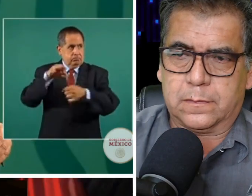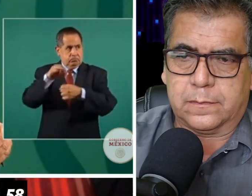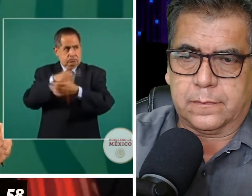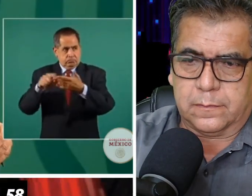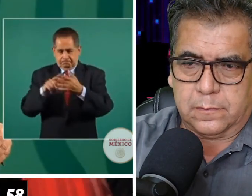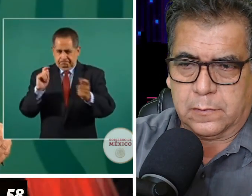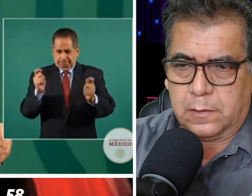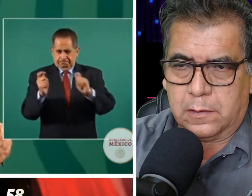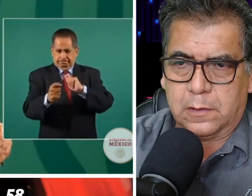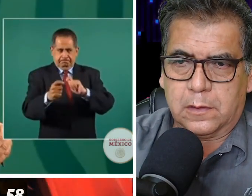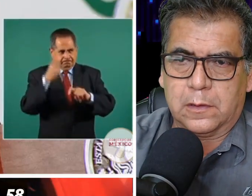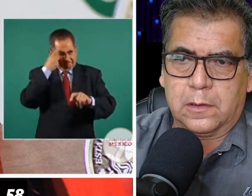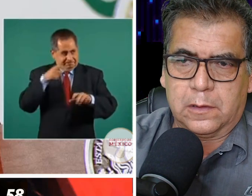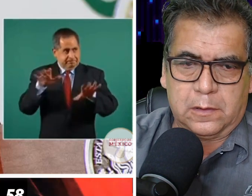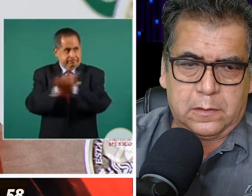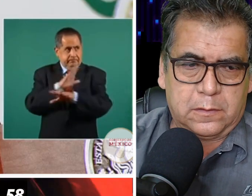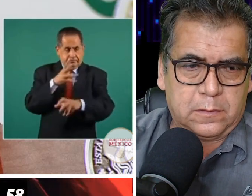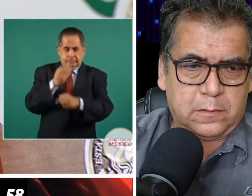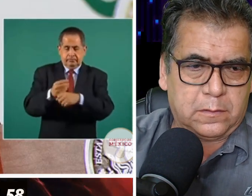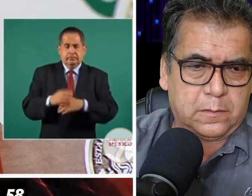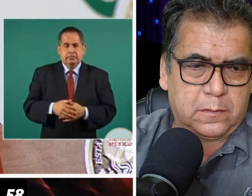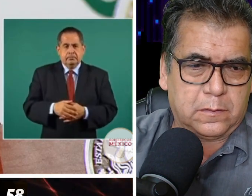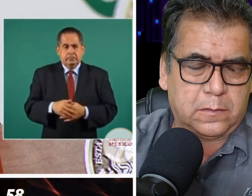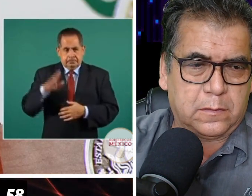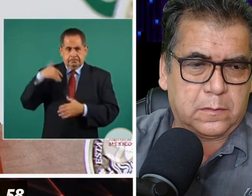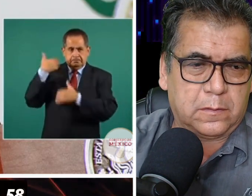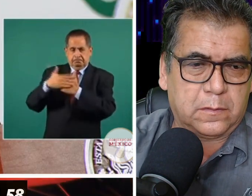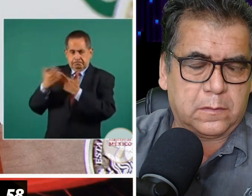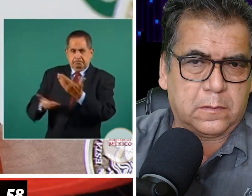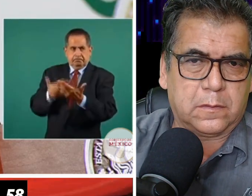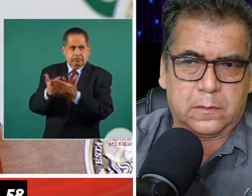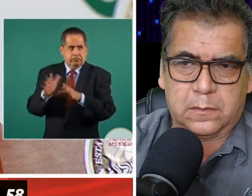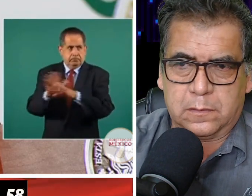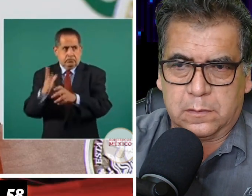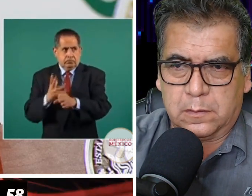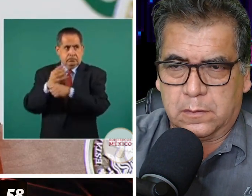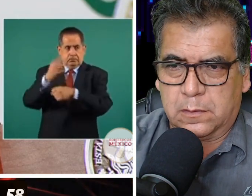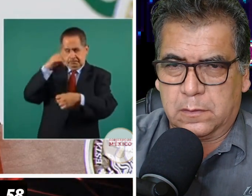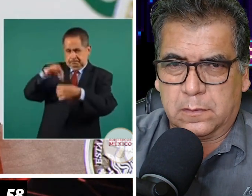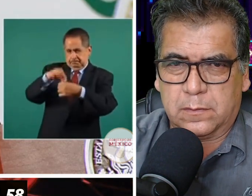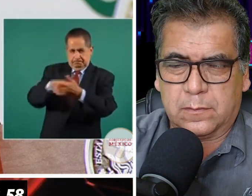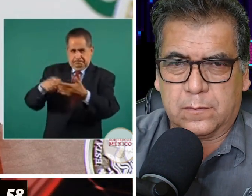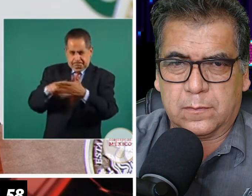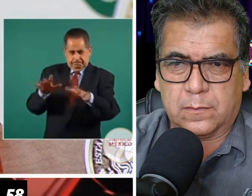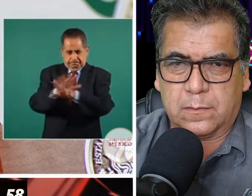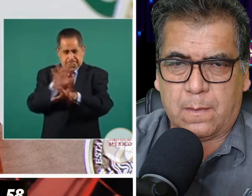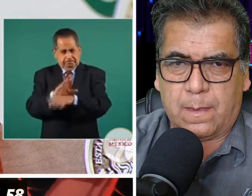presentar una iniciativa de reforma en lo electoral, porque sí